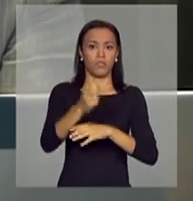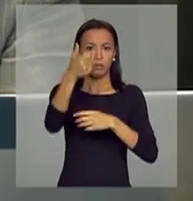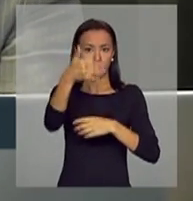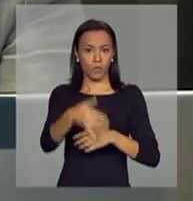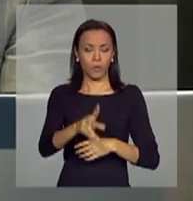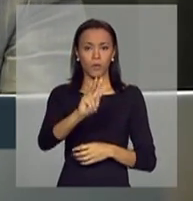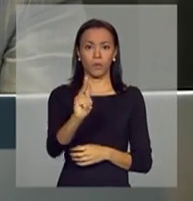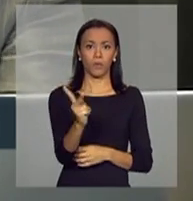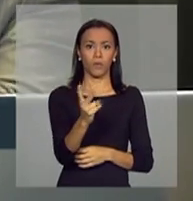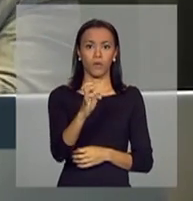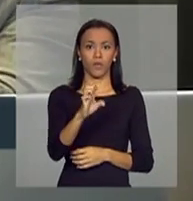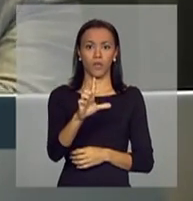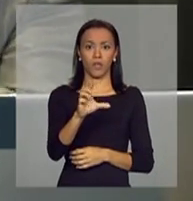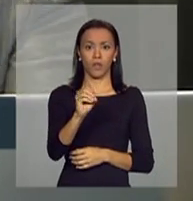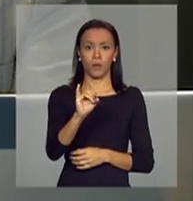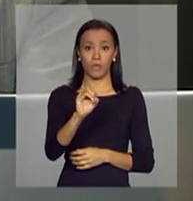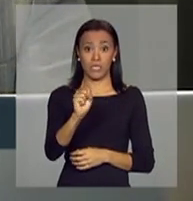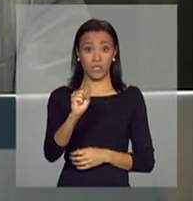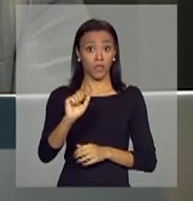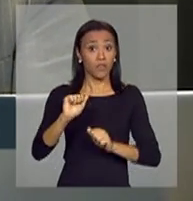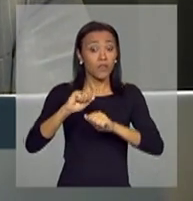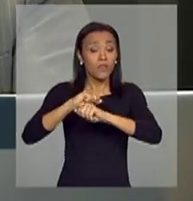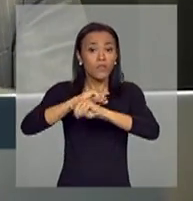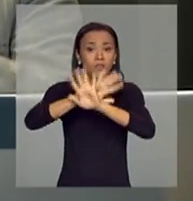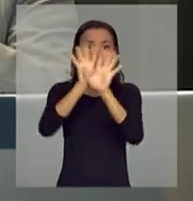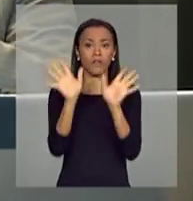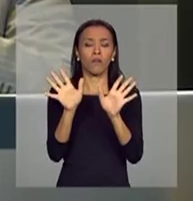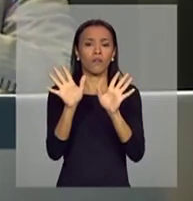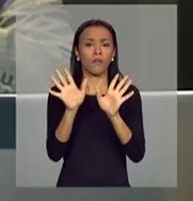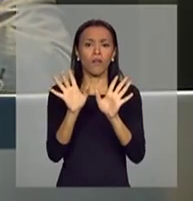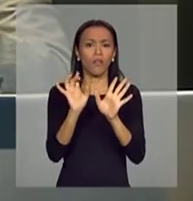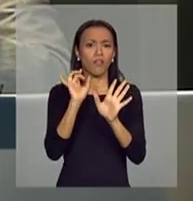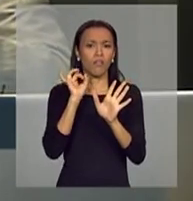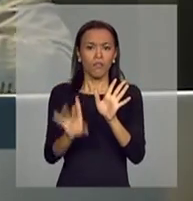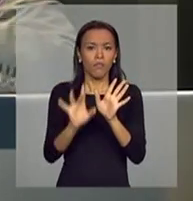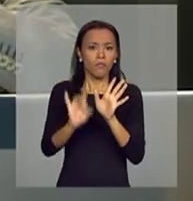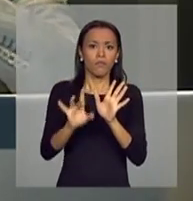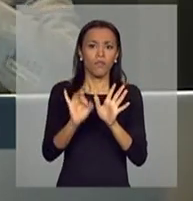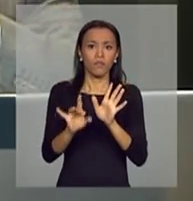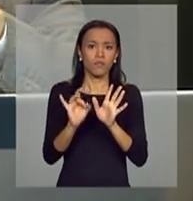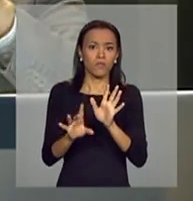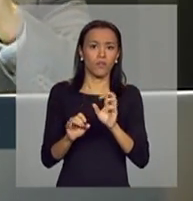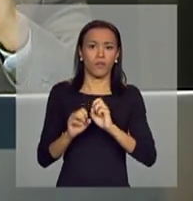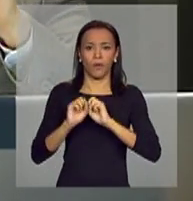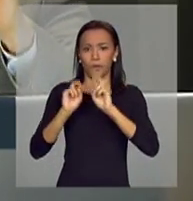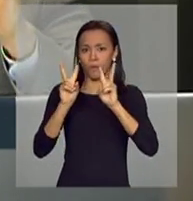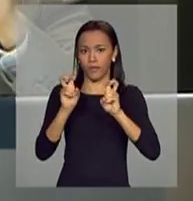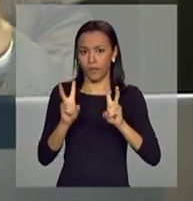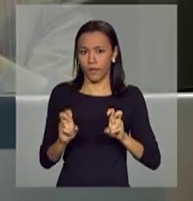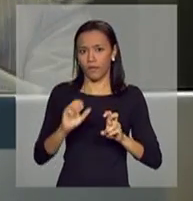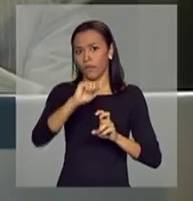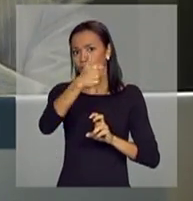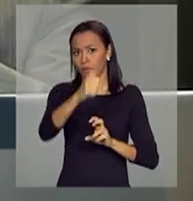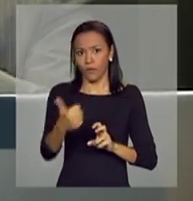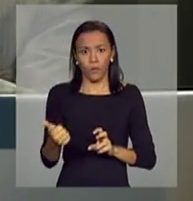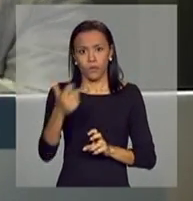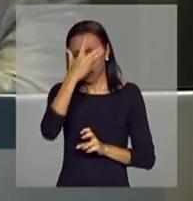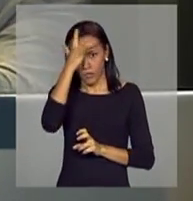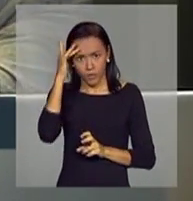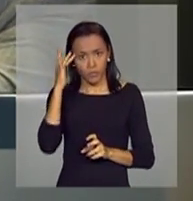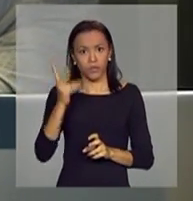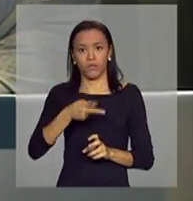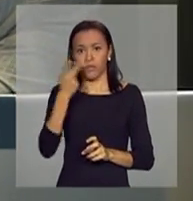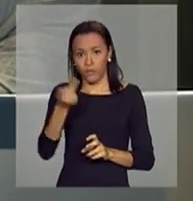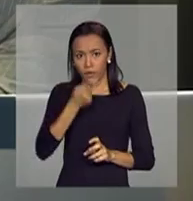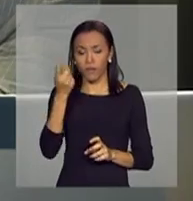claras es, como ella ya lo ha explicado, no solamente el tema de las 11 personas allí mencionadas, sino